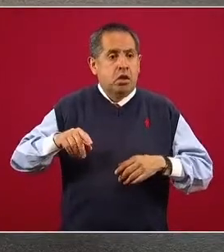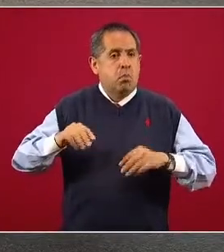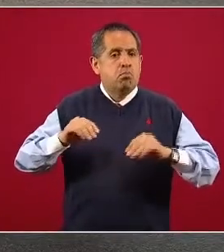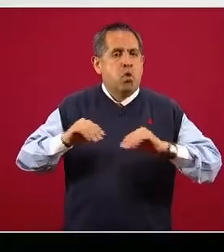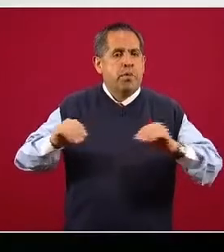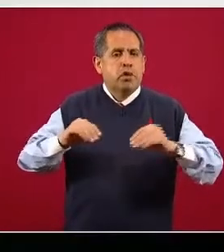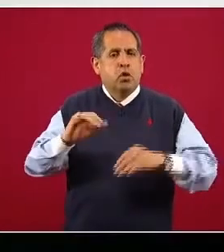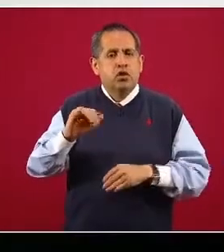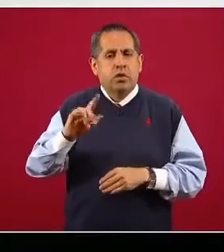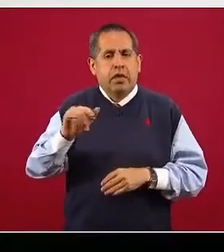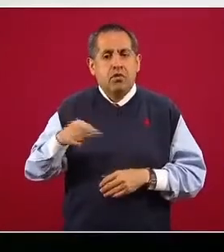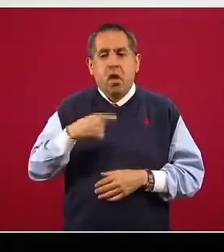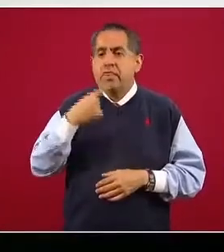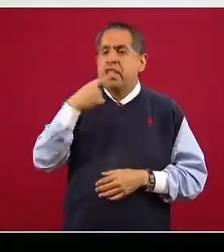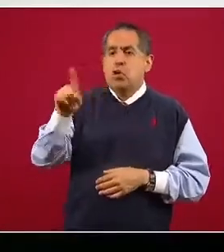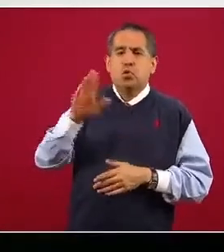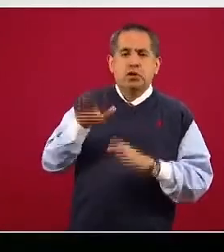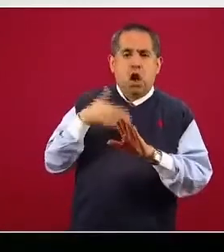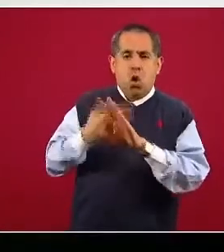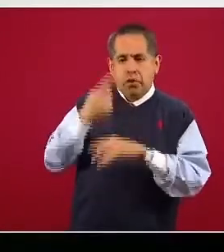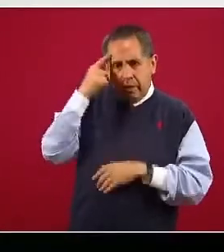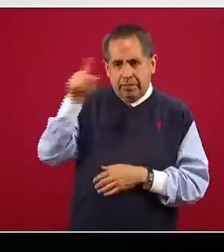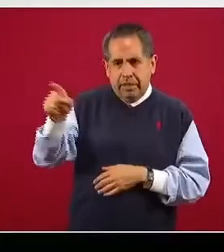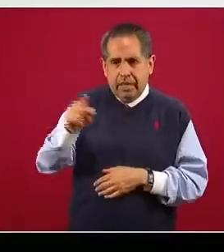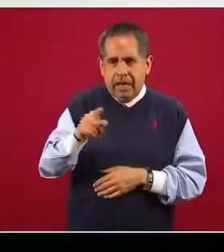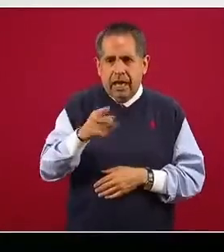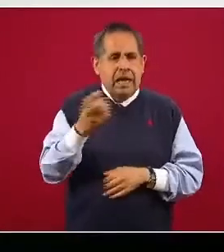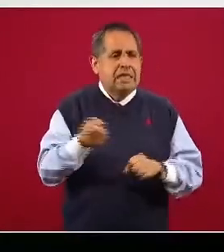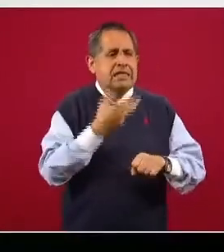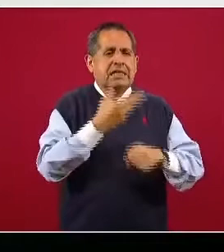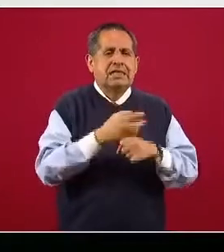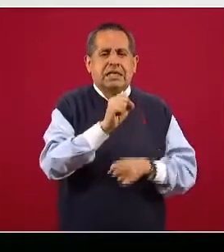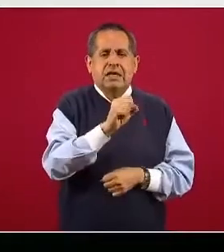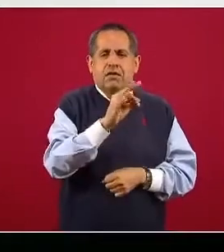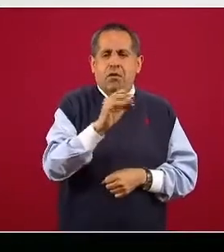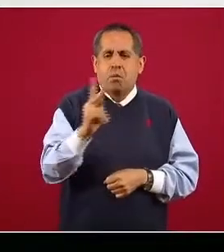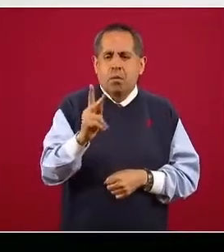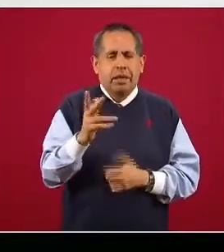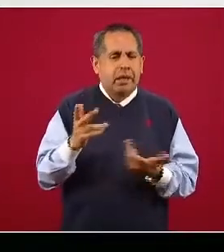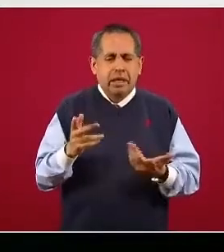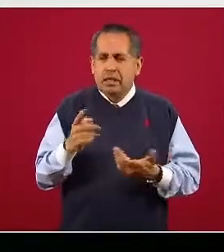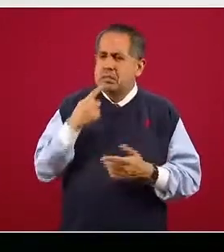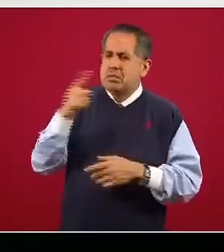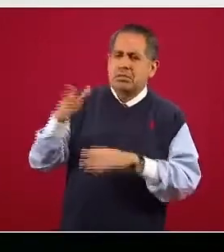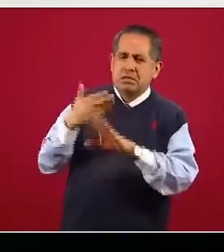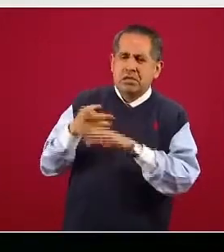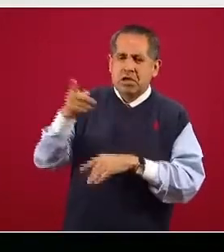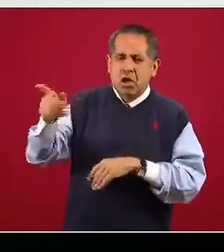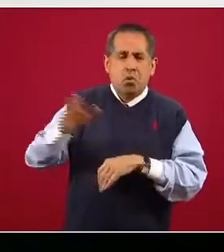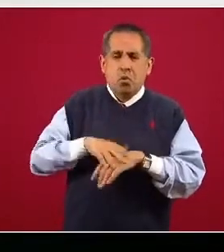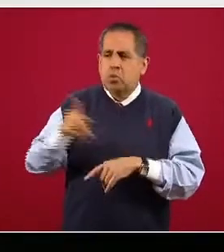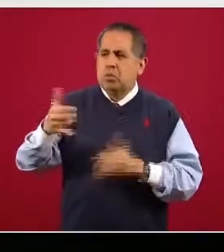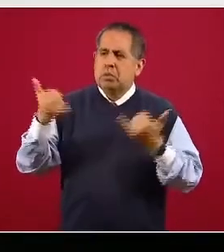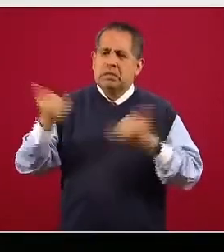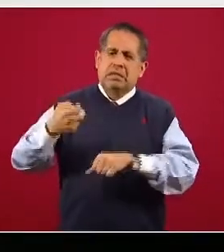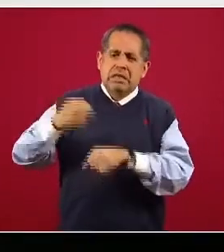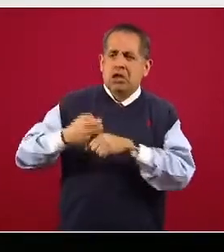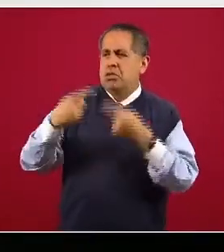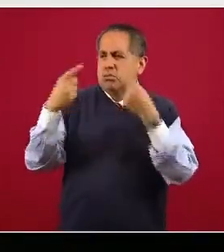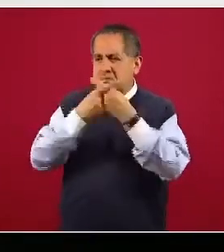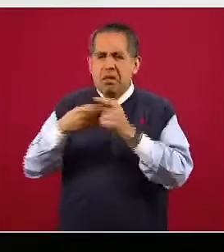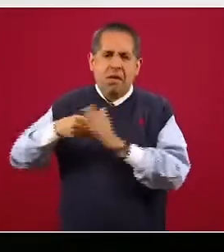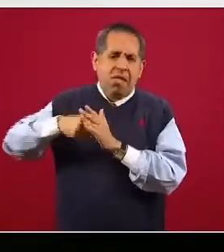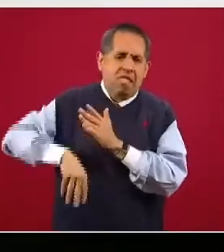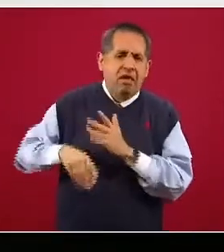anunció que levantó una denuncia en su contra en la Secretaría de la Función Pública por lo que consideran como negligencia, contradicciones